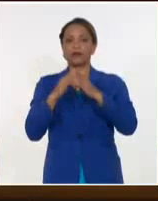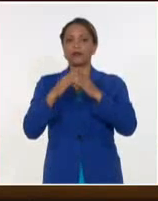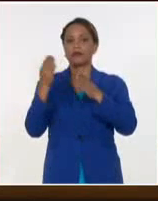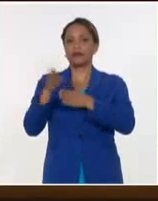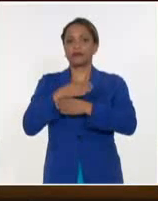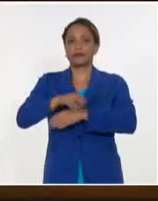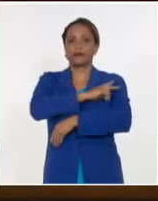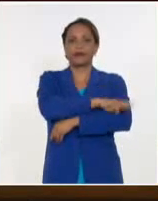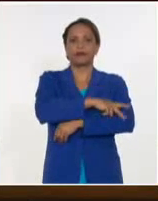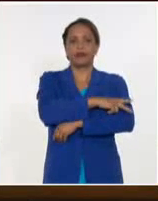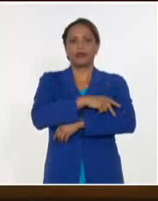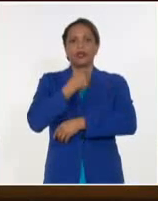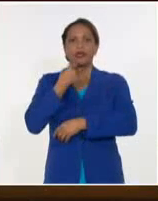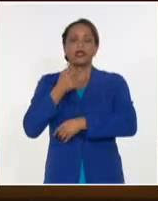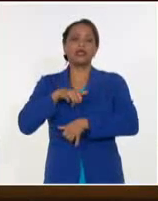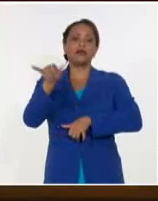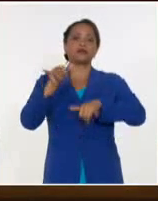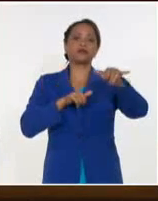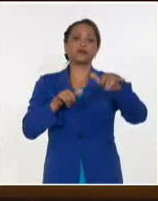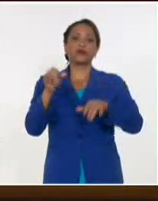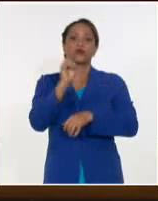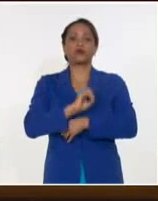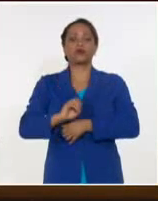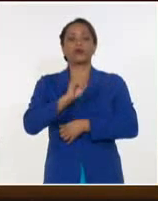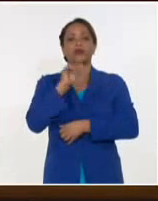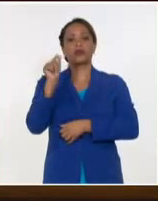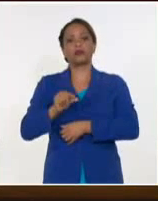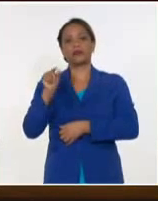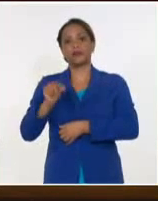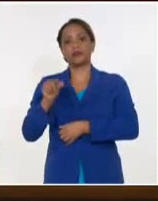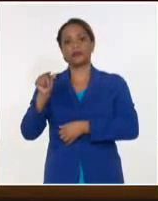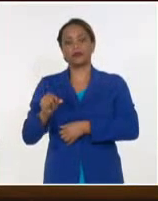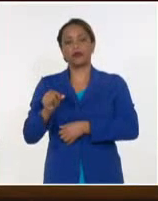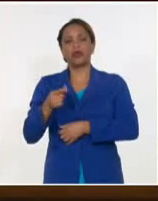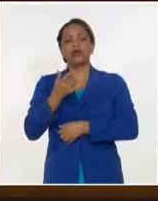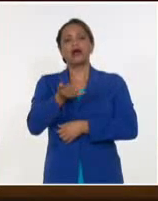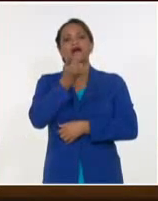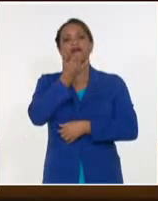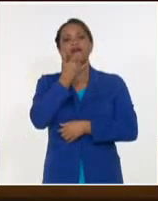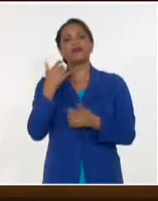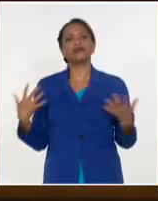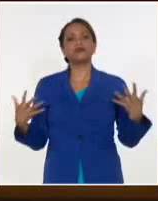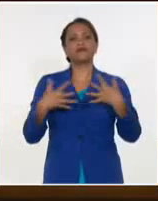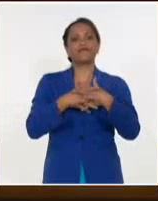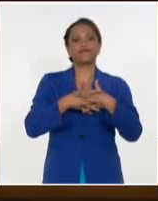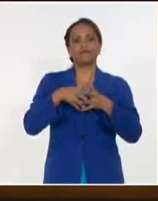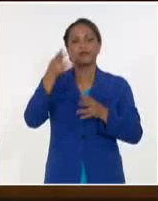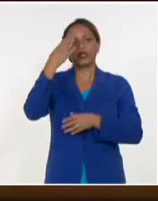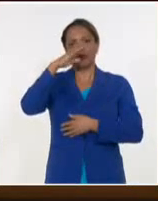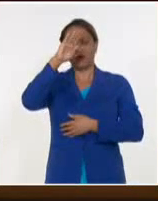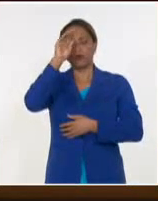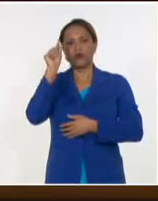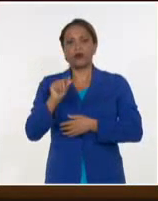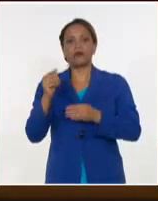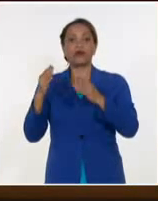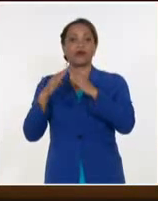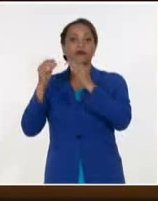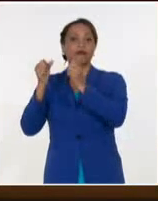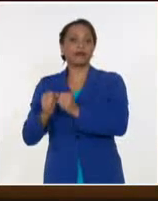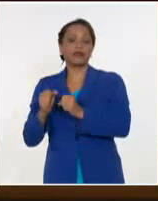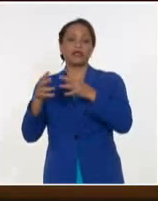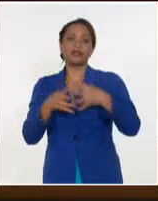flujo regular, ordenado y seguro de viajeros, afecta los vínculos entre los nacionales residentes en Estados Unidos y